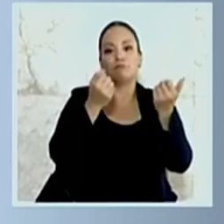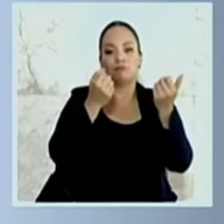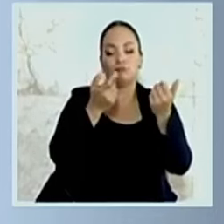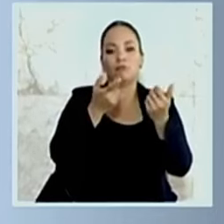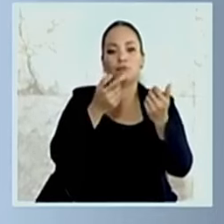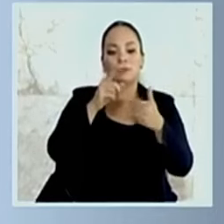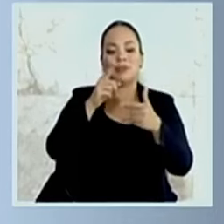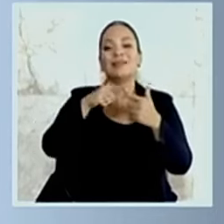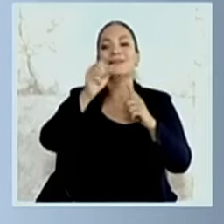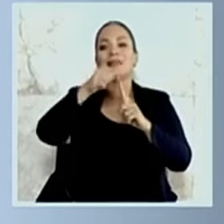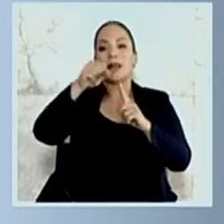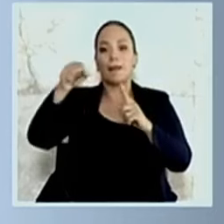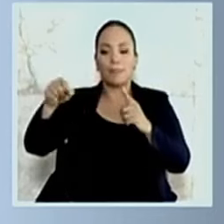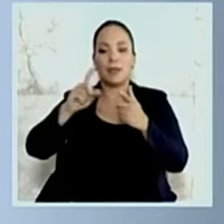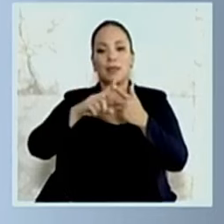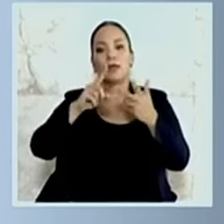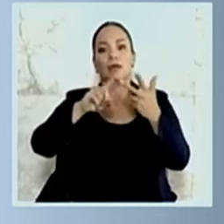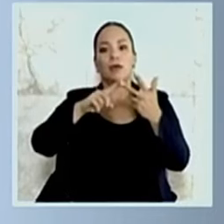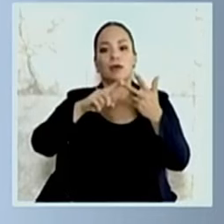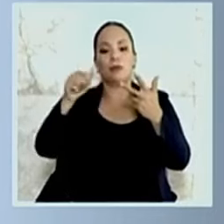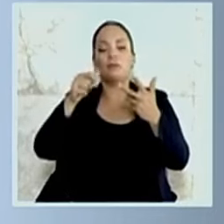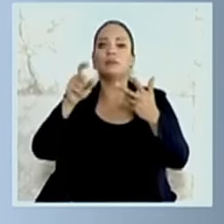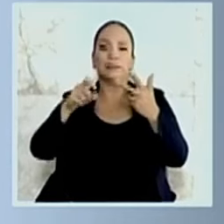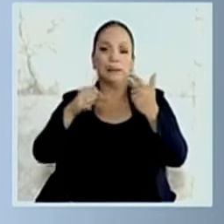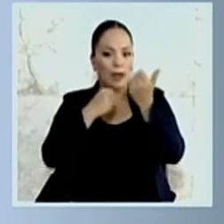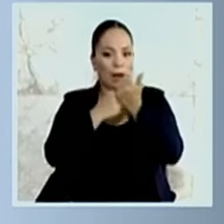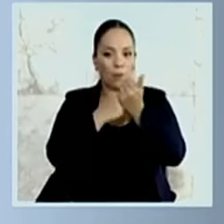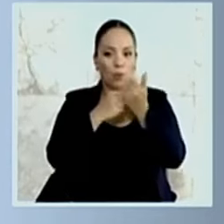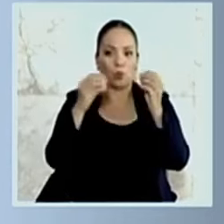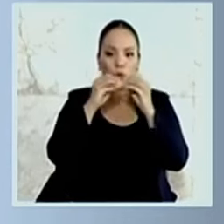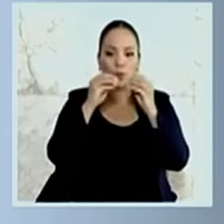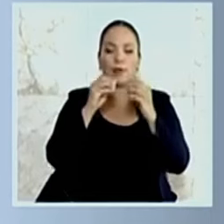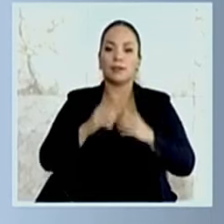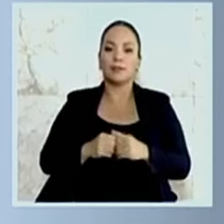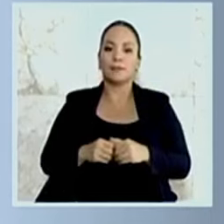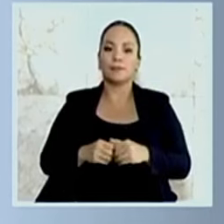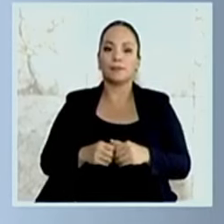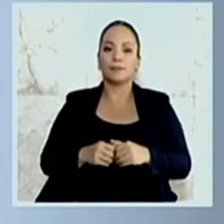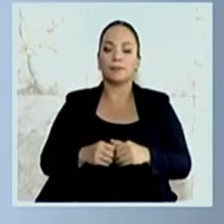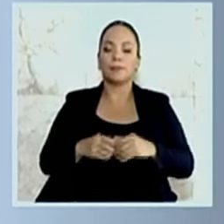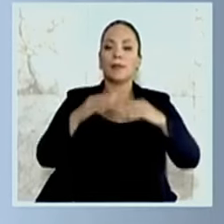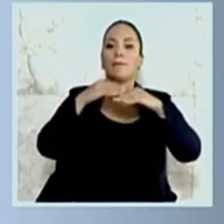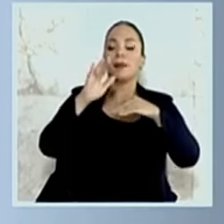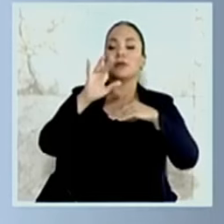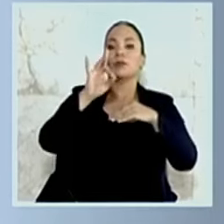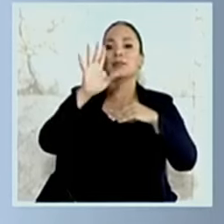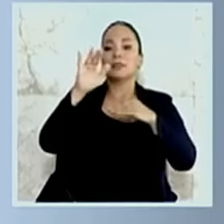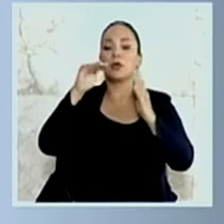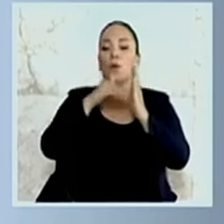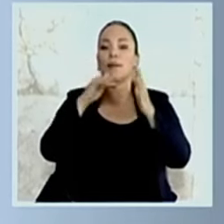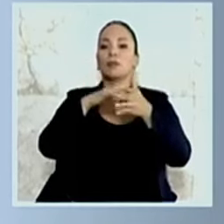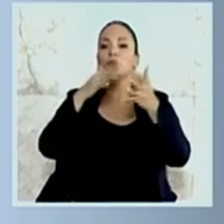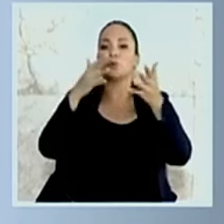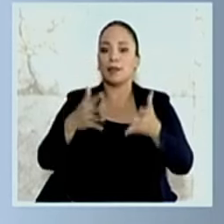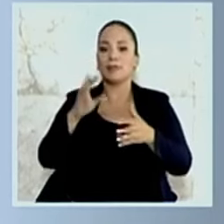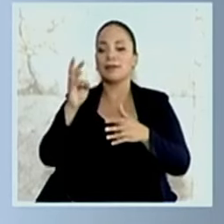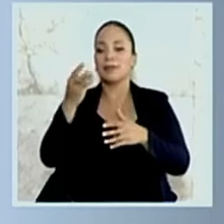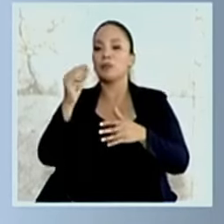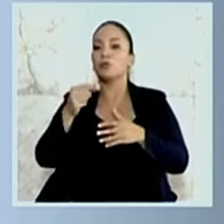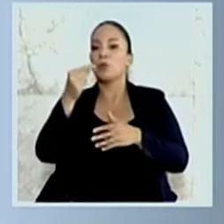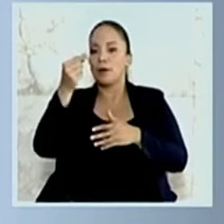van a requerir. Y en secundaria, nuevamente Los Santos registra los mejores promedios, mientras que Sula, Limón y Sarapiquí son